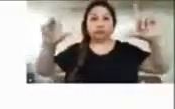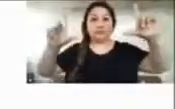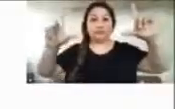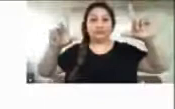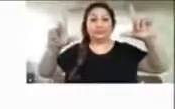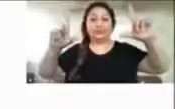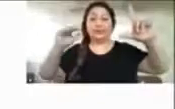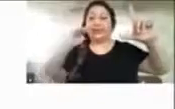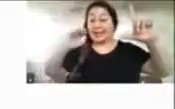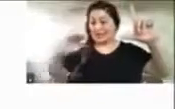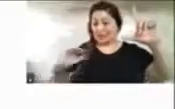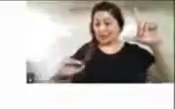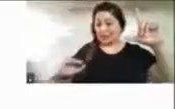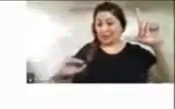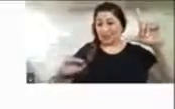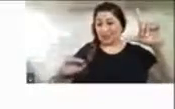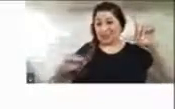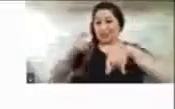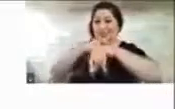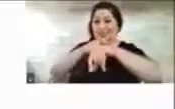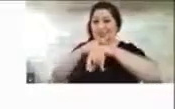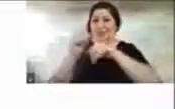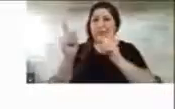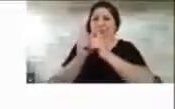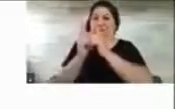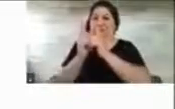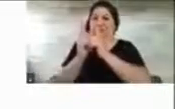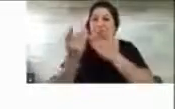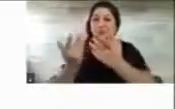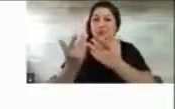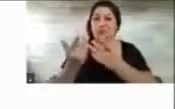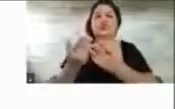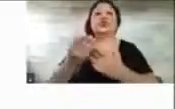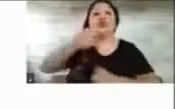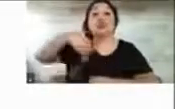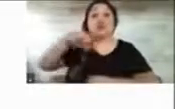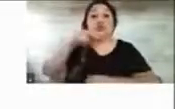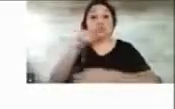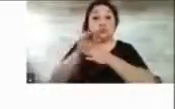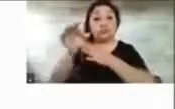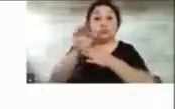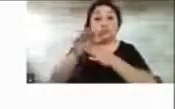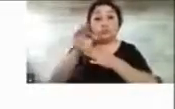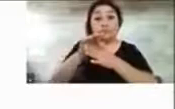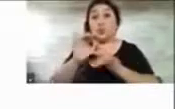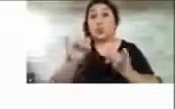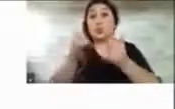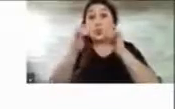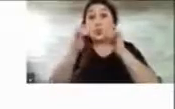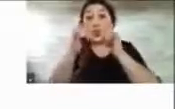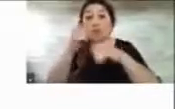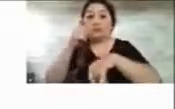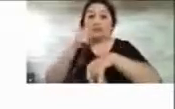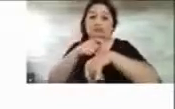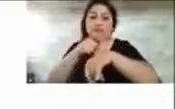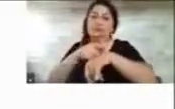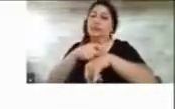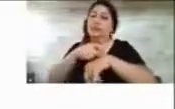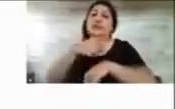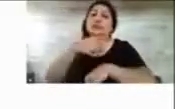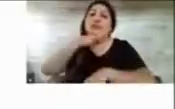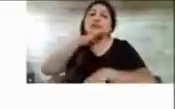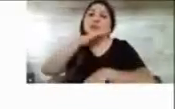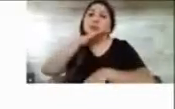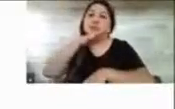sean. De ahí que nuestra recomendación es máximo utilizar el juego durante 15 minutos, ¿ya? Y también